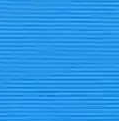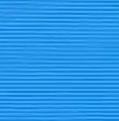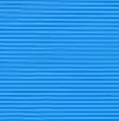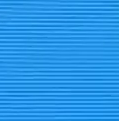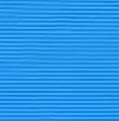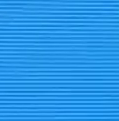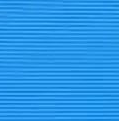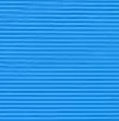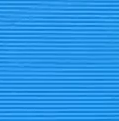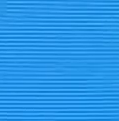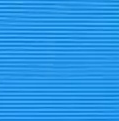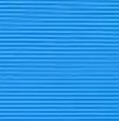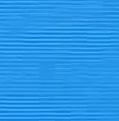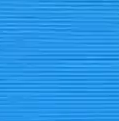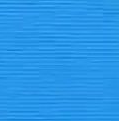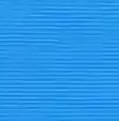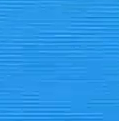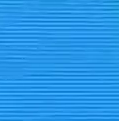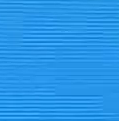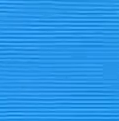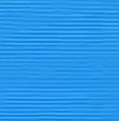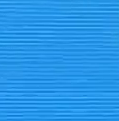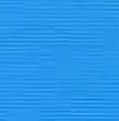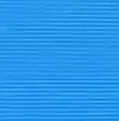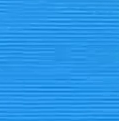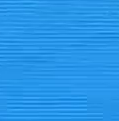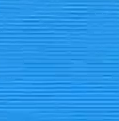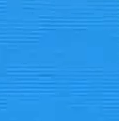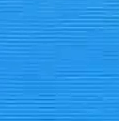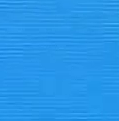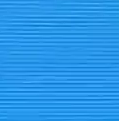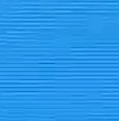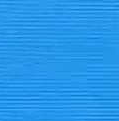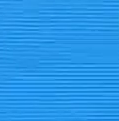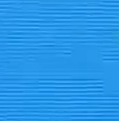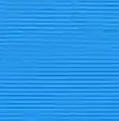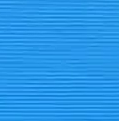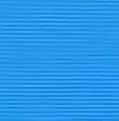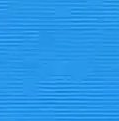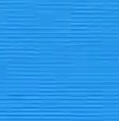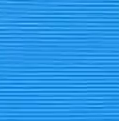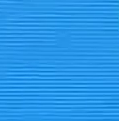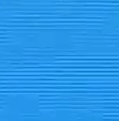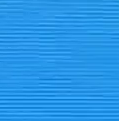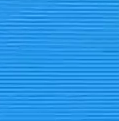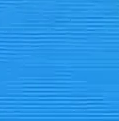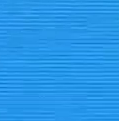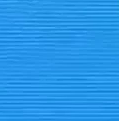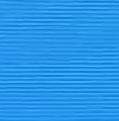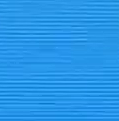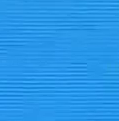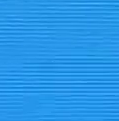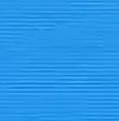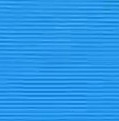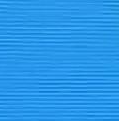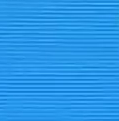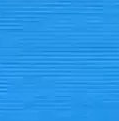Todos los días. Y son los malos, somos los malos para ellos y para las grandes